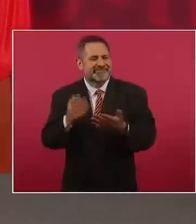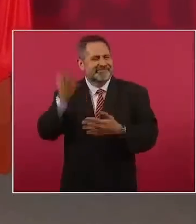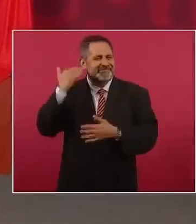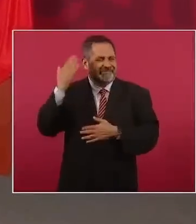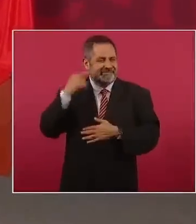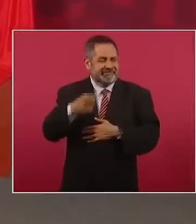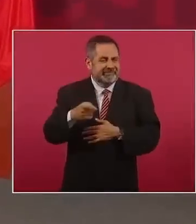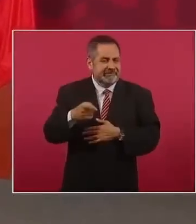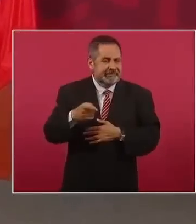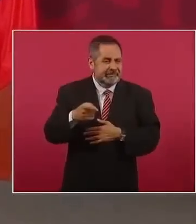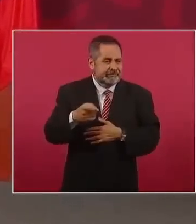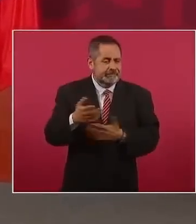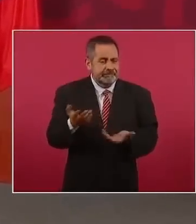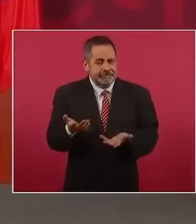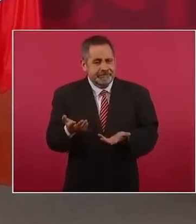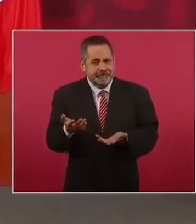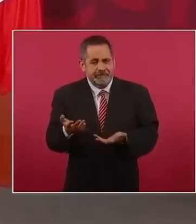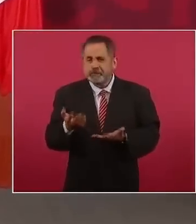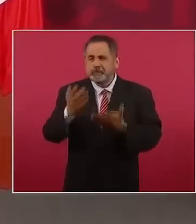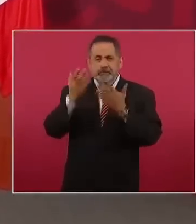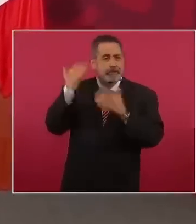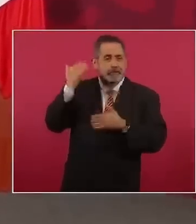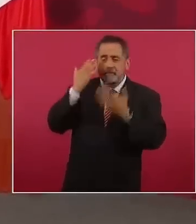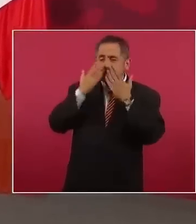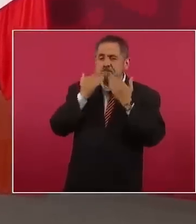porque la falta de democracia alentó